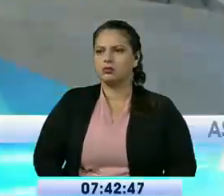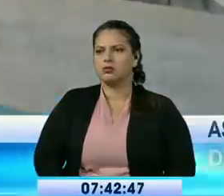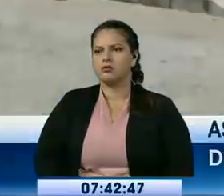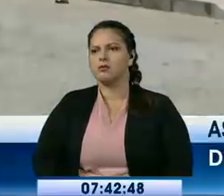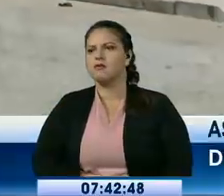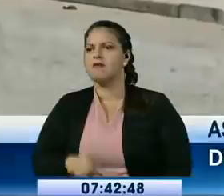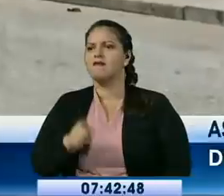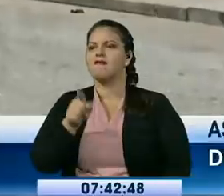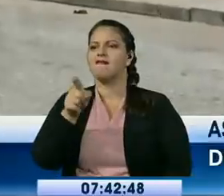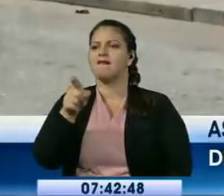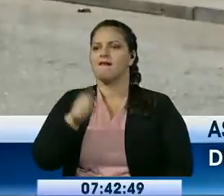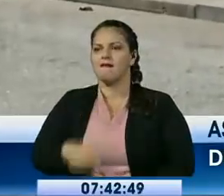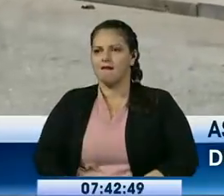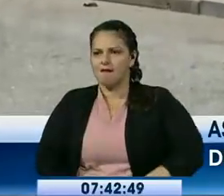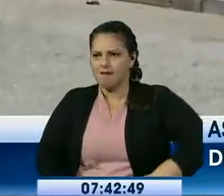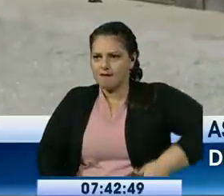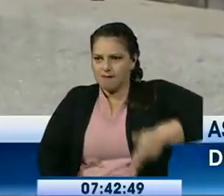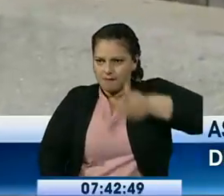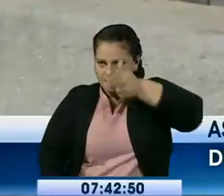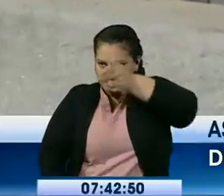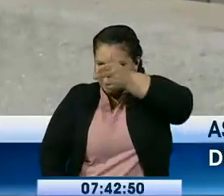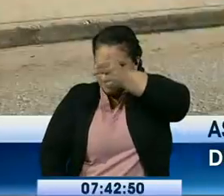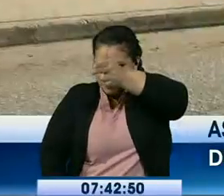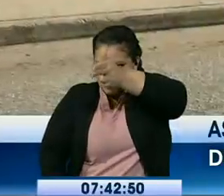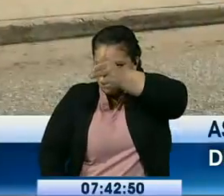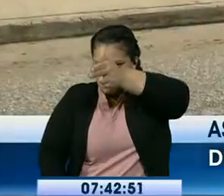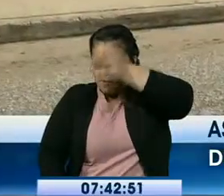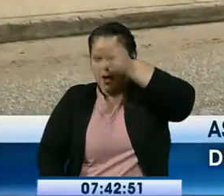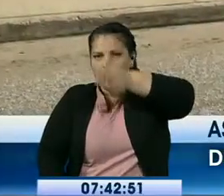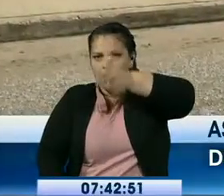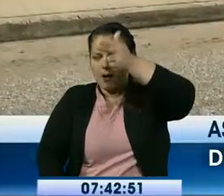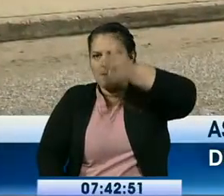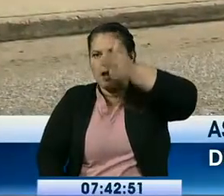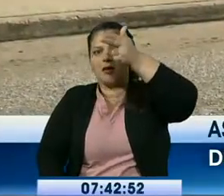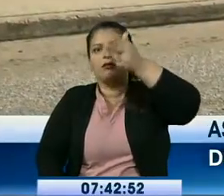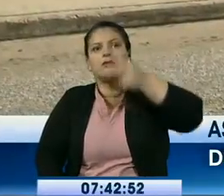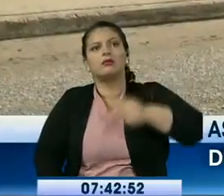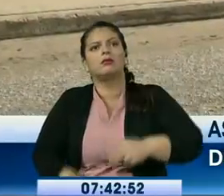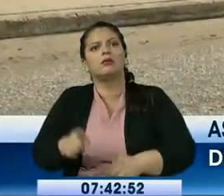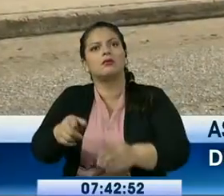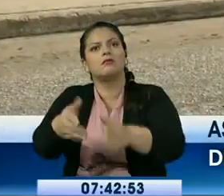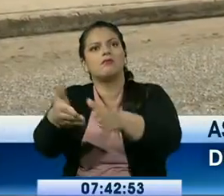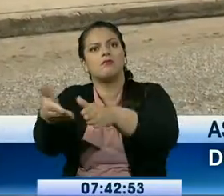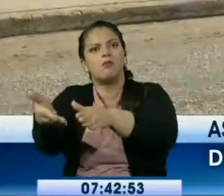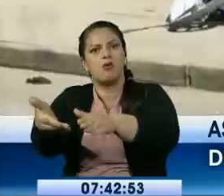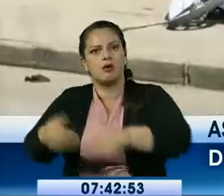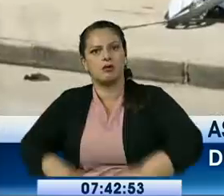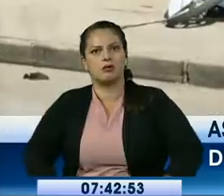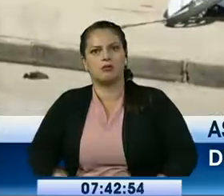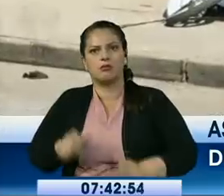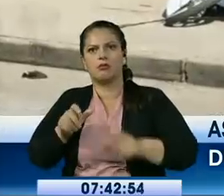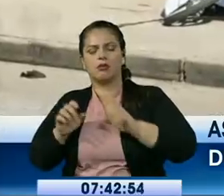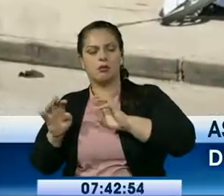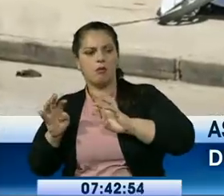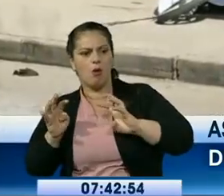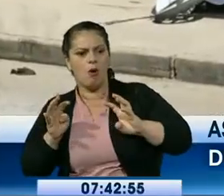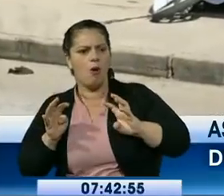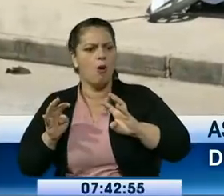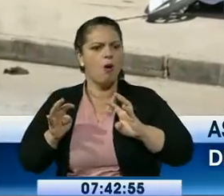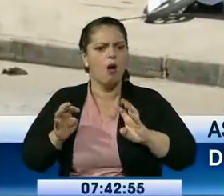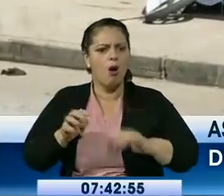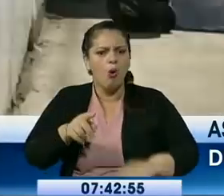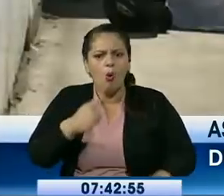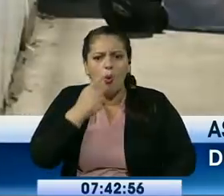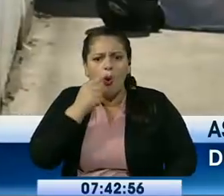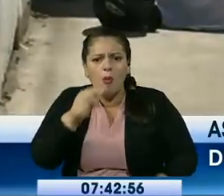las detonaciones, salieron de sus casas asustados y observaron a una persona que yacía sobre la vereda con varios